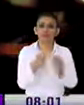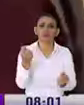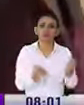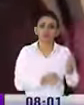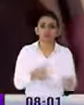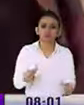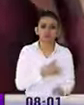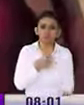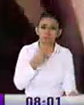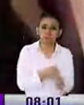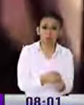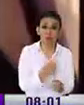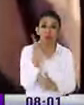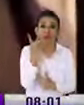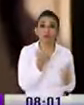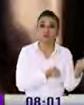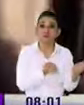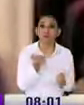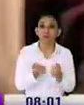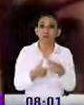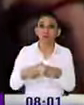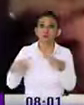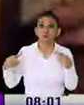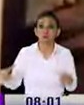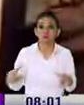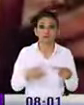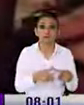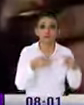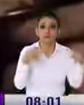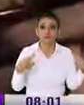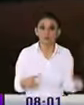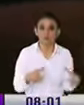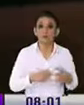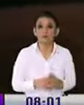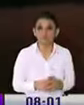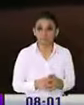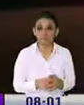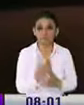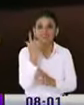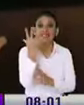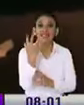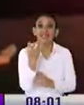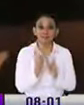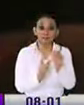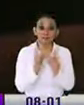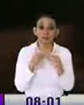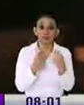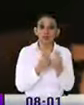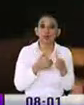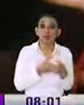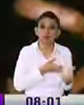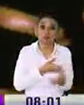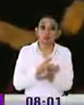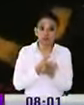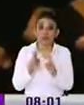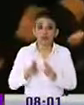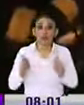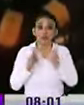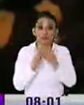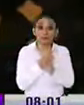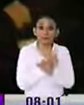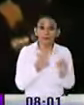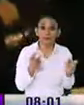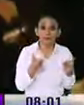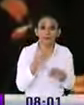que involucró a 2 vehículos de carga pesada. Al lugar se movilizaron 15 efectivos, unidades de rescate y ambulancias.